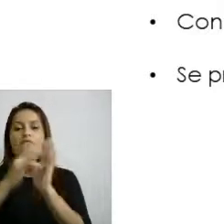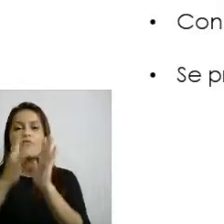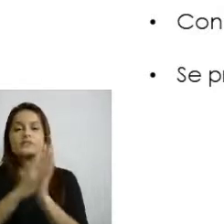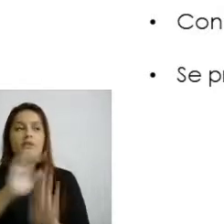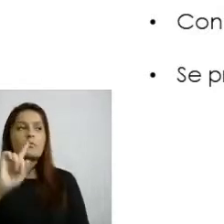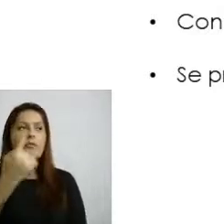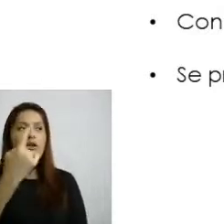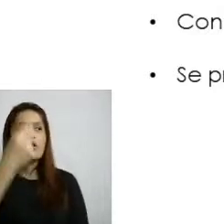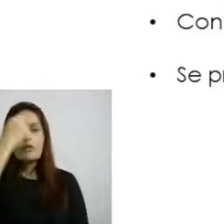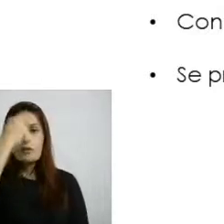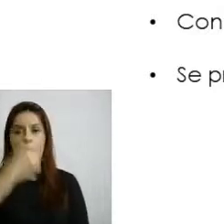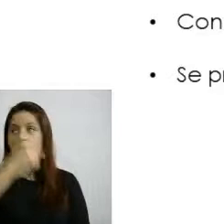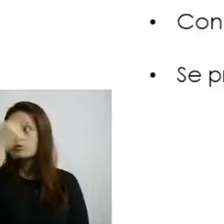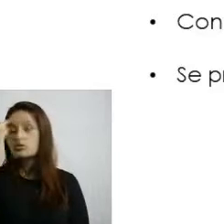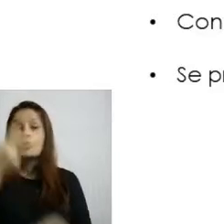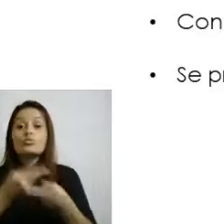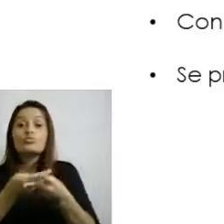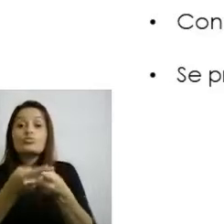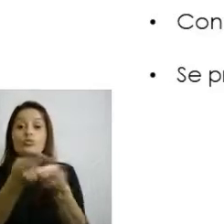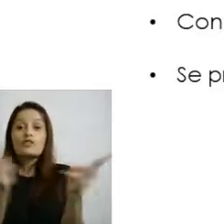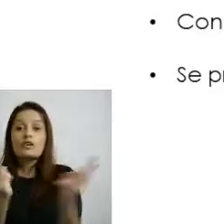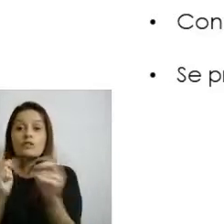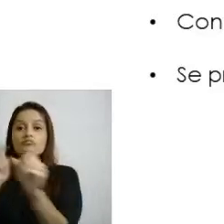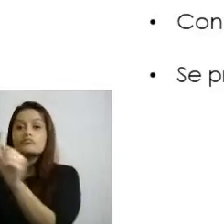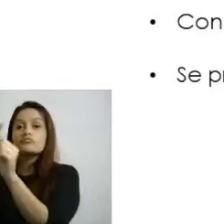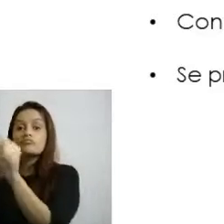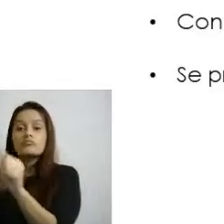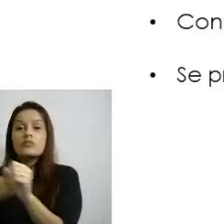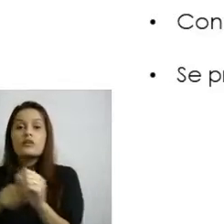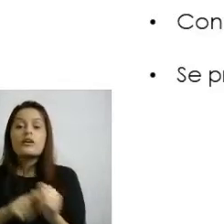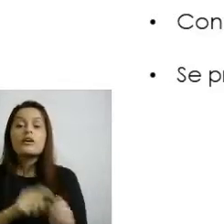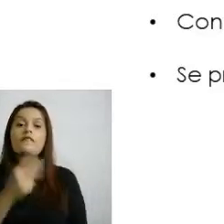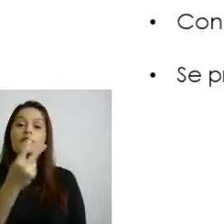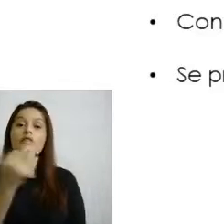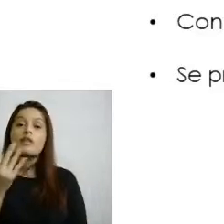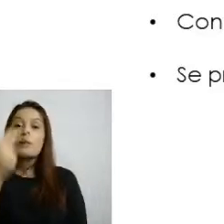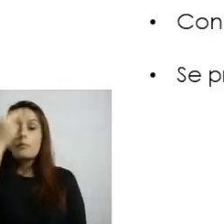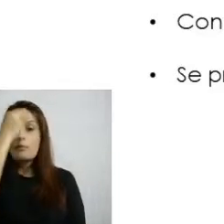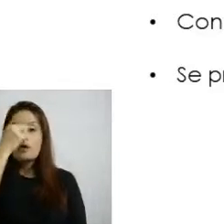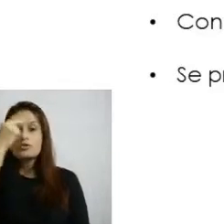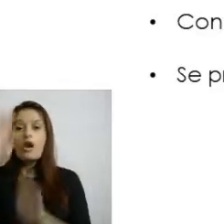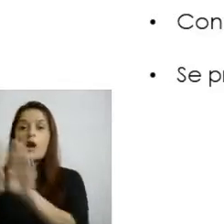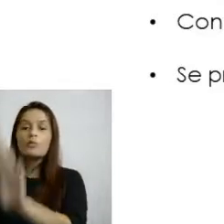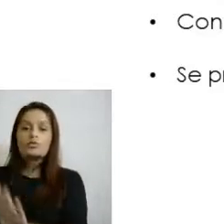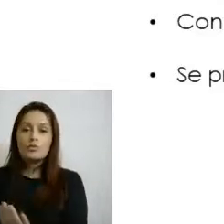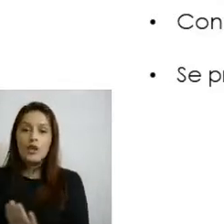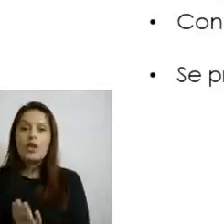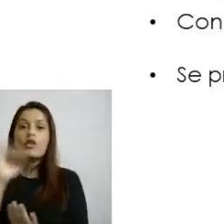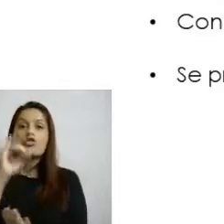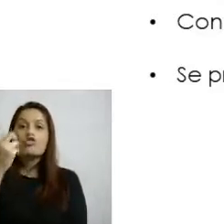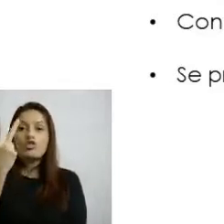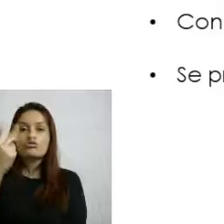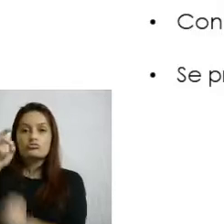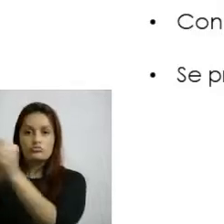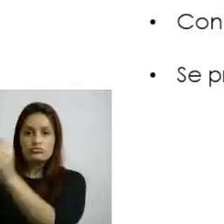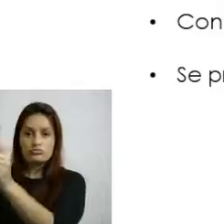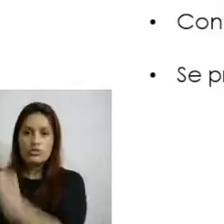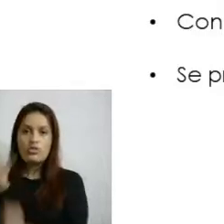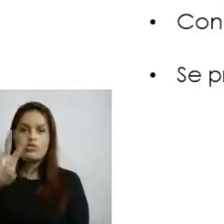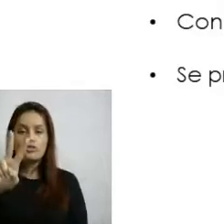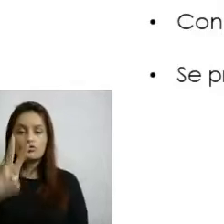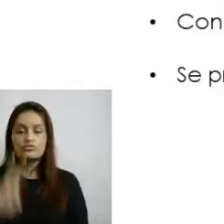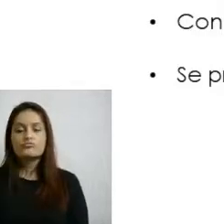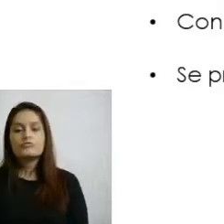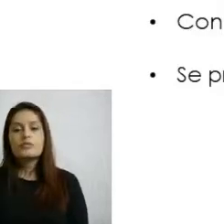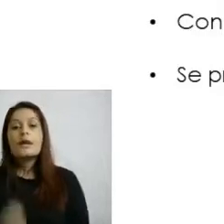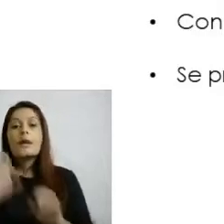se publica la licitación en mercado público, el 23 de marzo se realiza la apertura y se presentan 2 ofertas de Clean